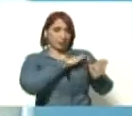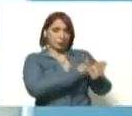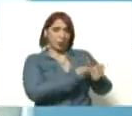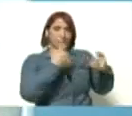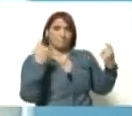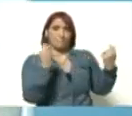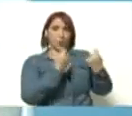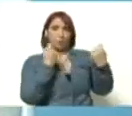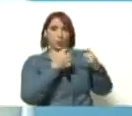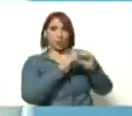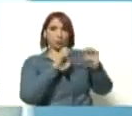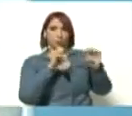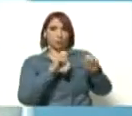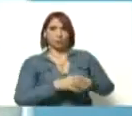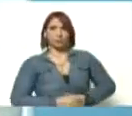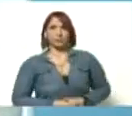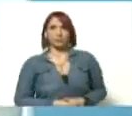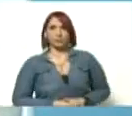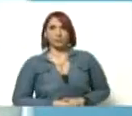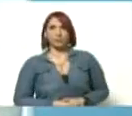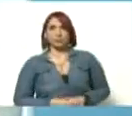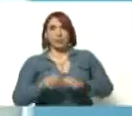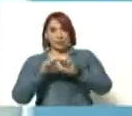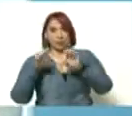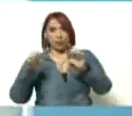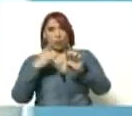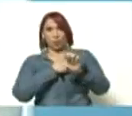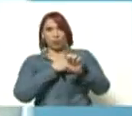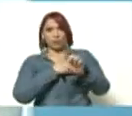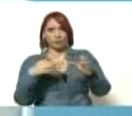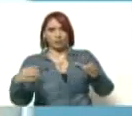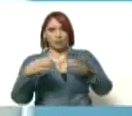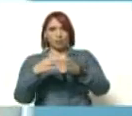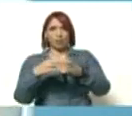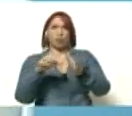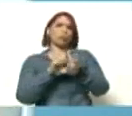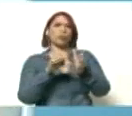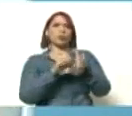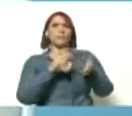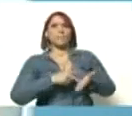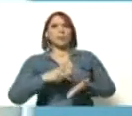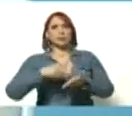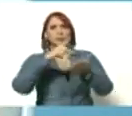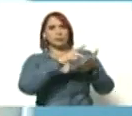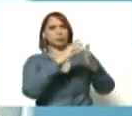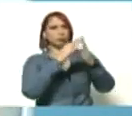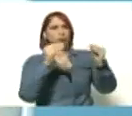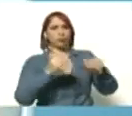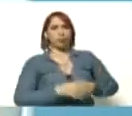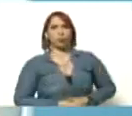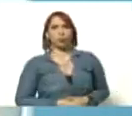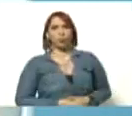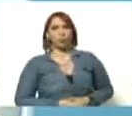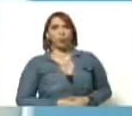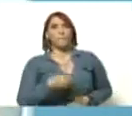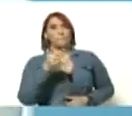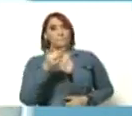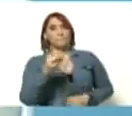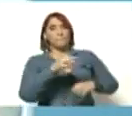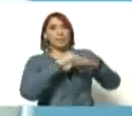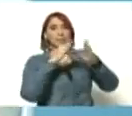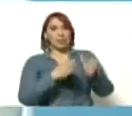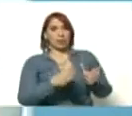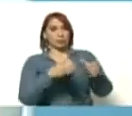Popular para la Educación y Educación Universitaria, donde han participado todos sus viceministros de ambos